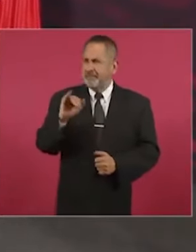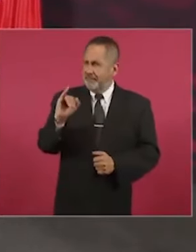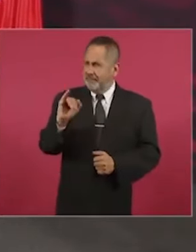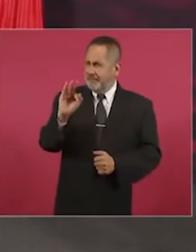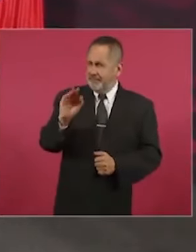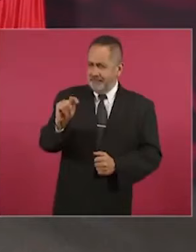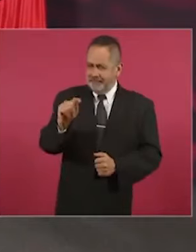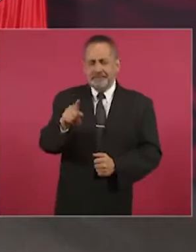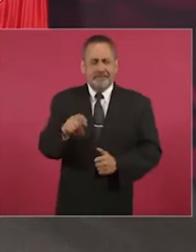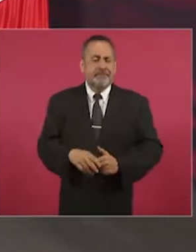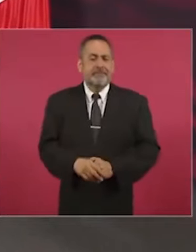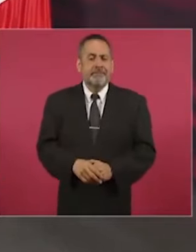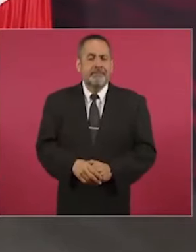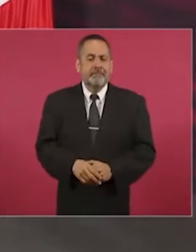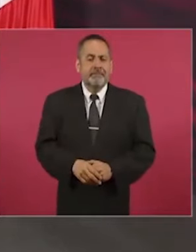IFETEL.